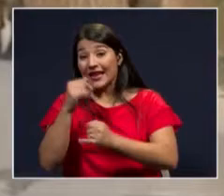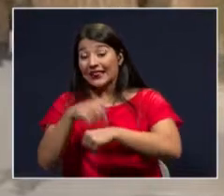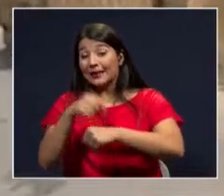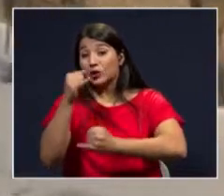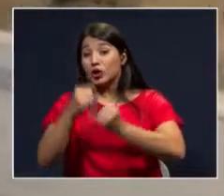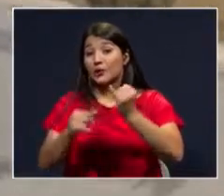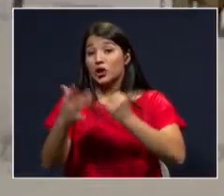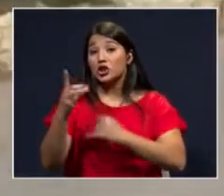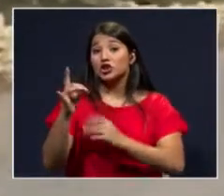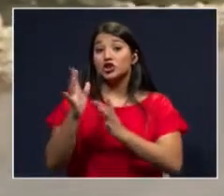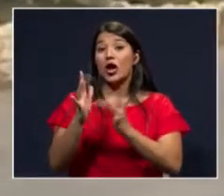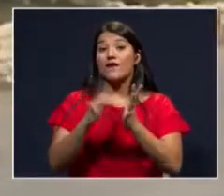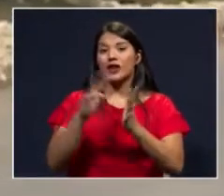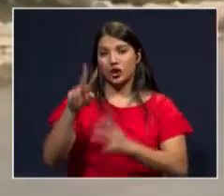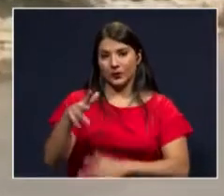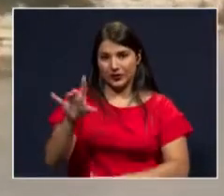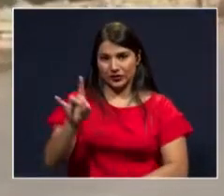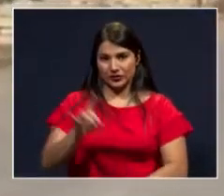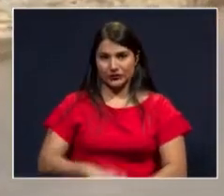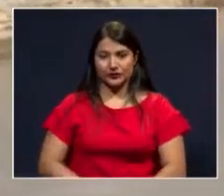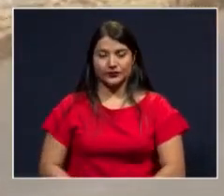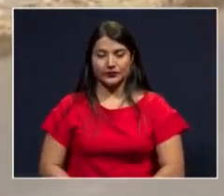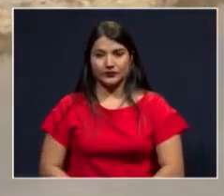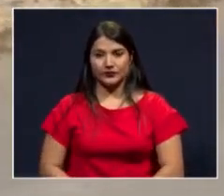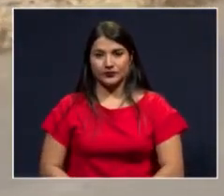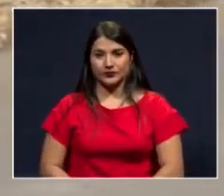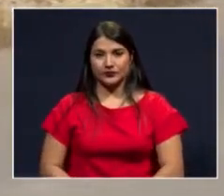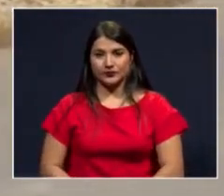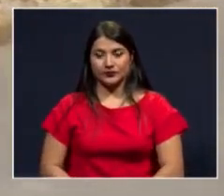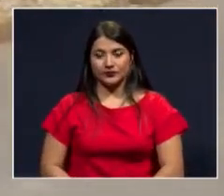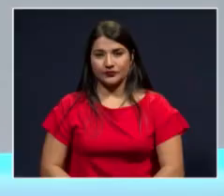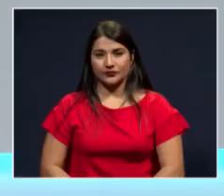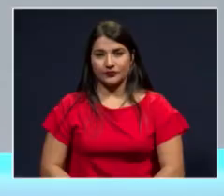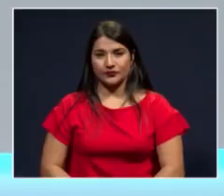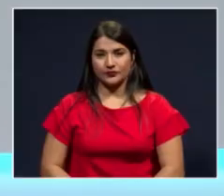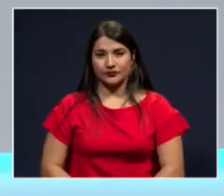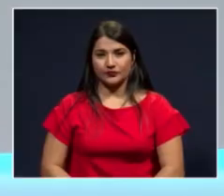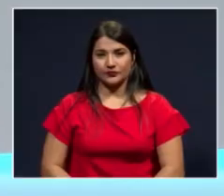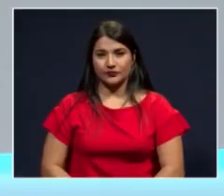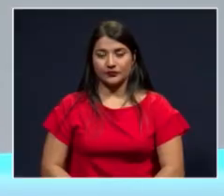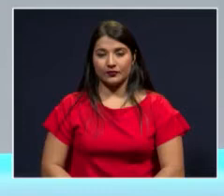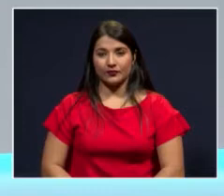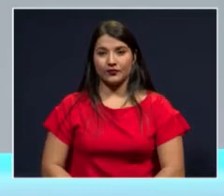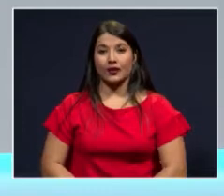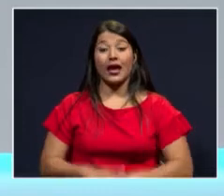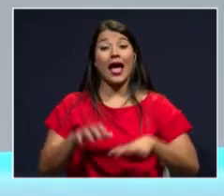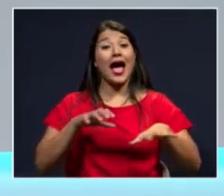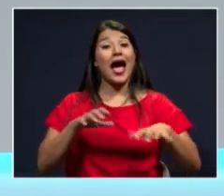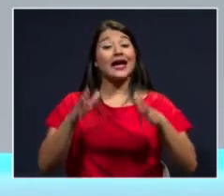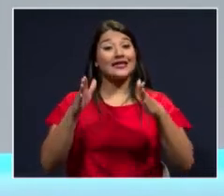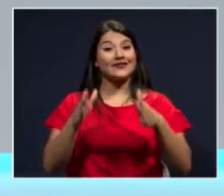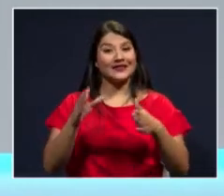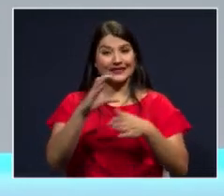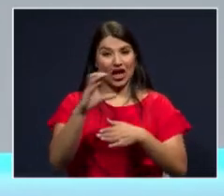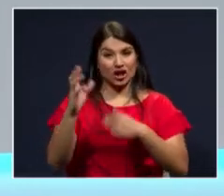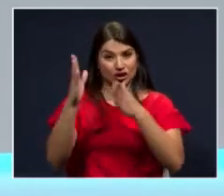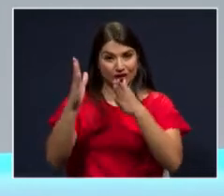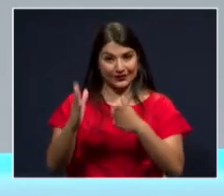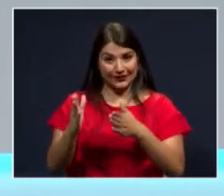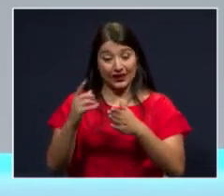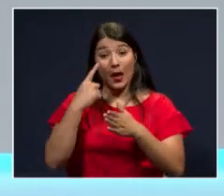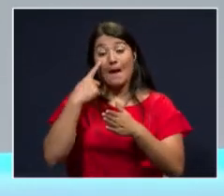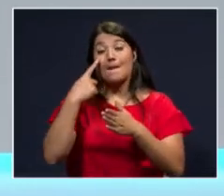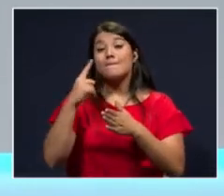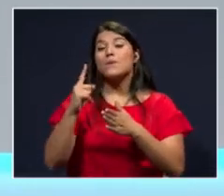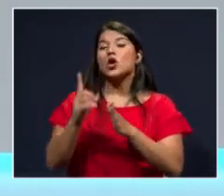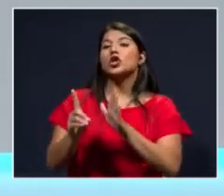abril del 2018. La activista costarricense por los derechos de